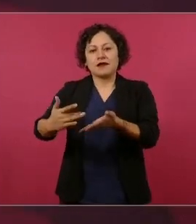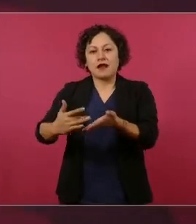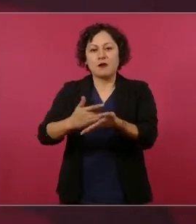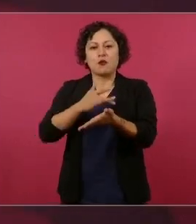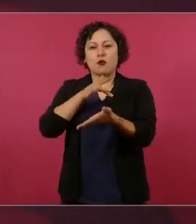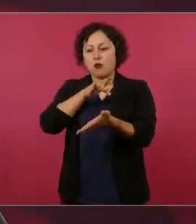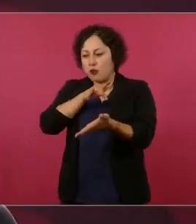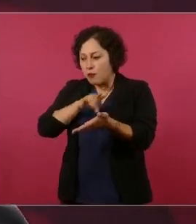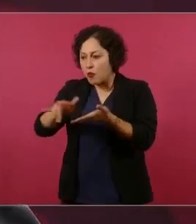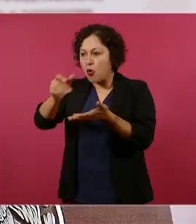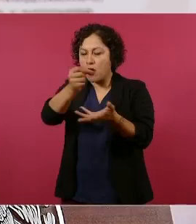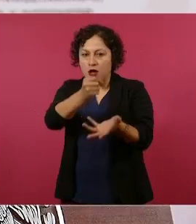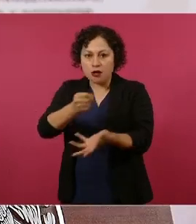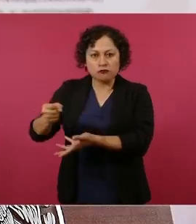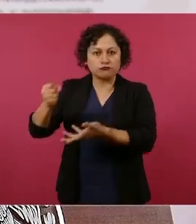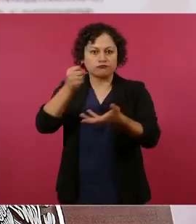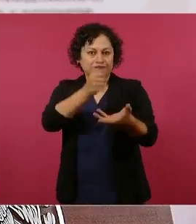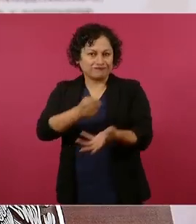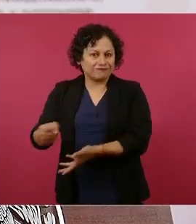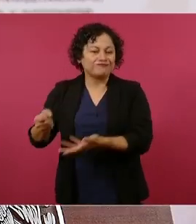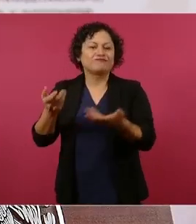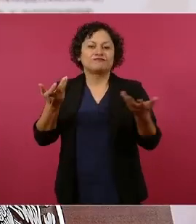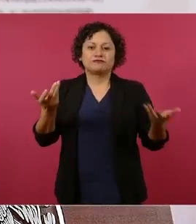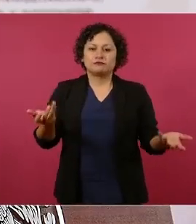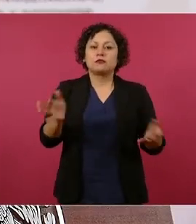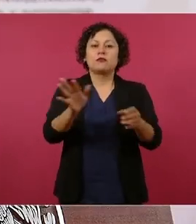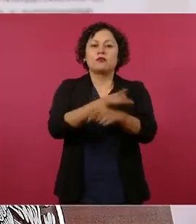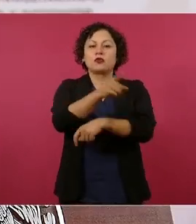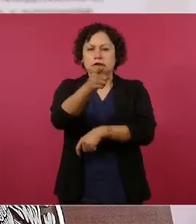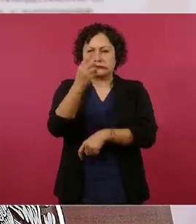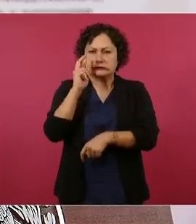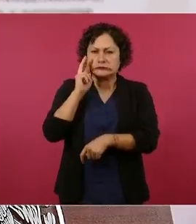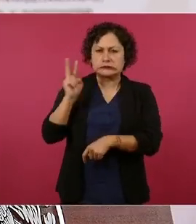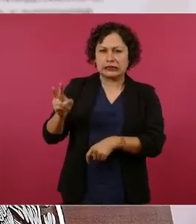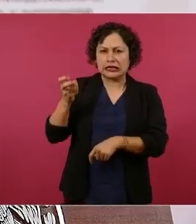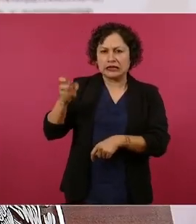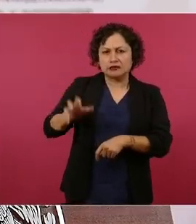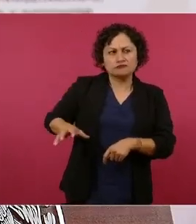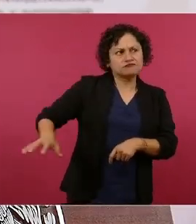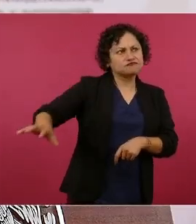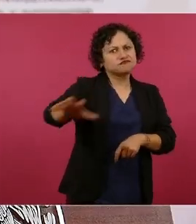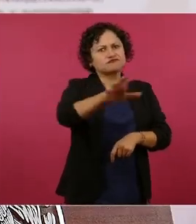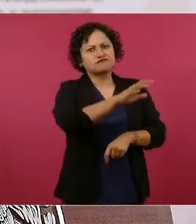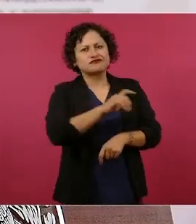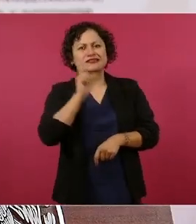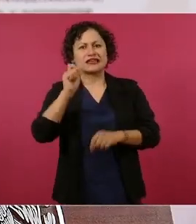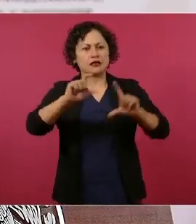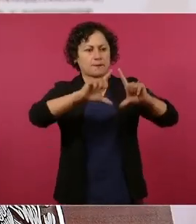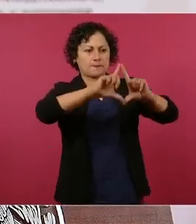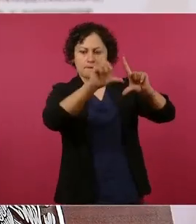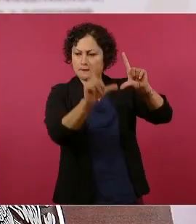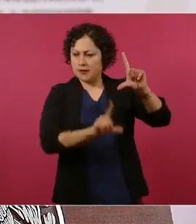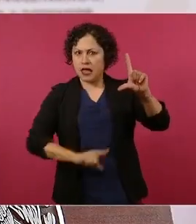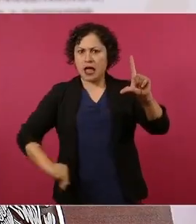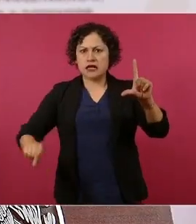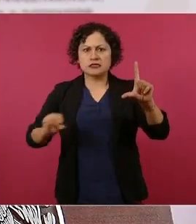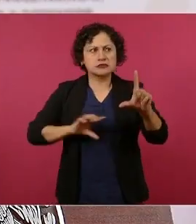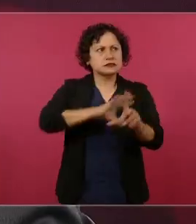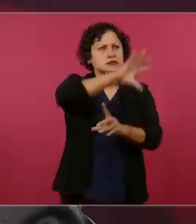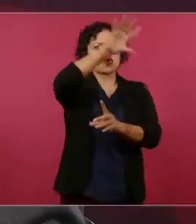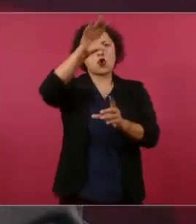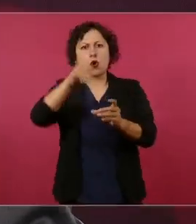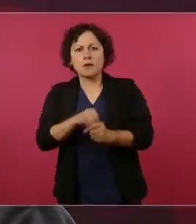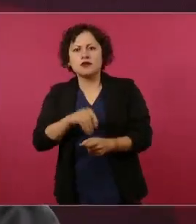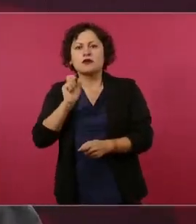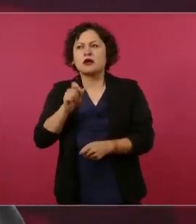movilización de máquinas por todo el país, ni implica recibir un conjunto de